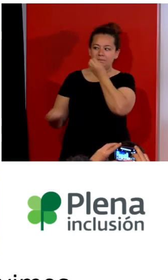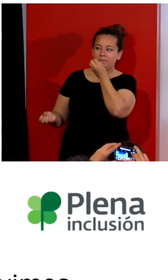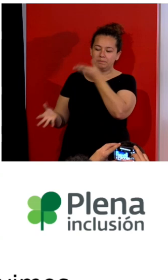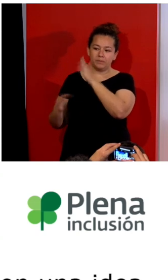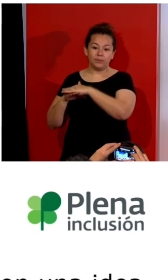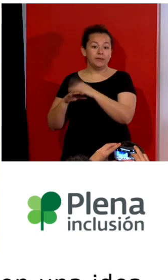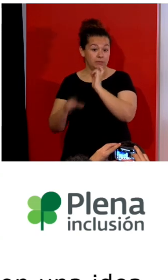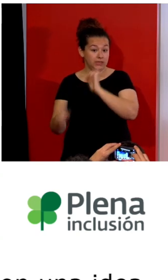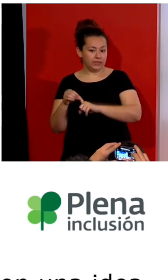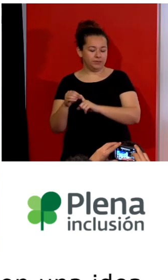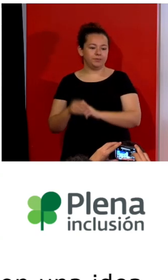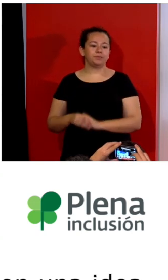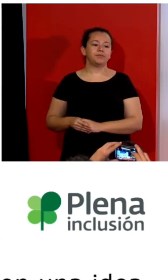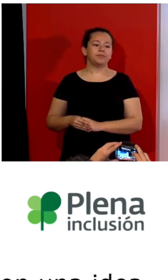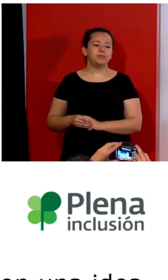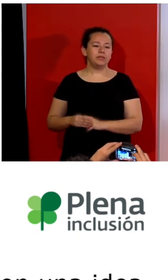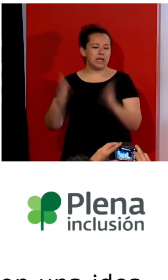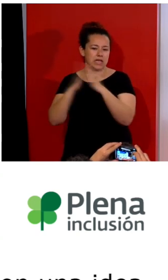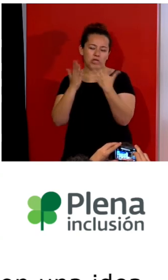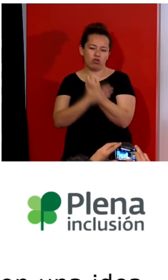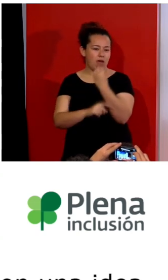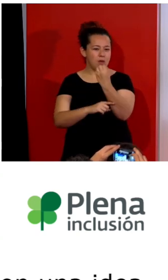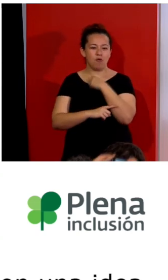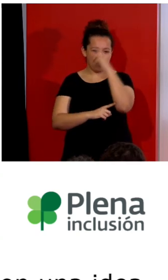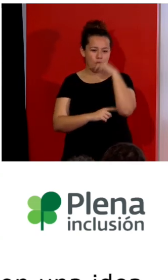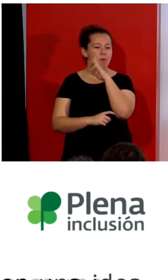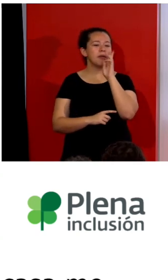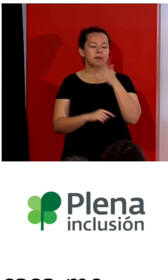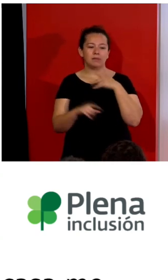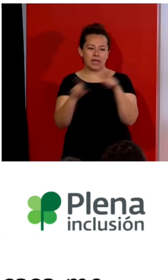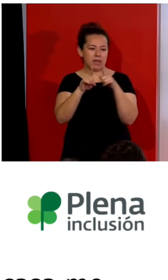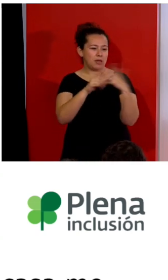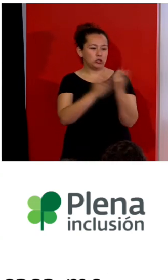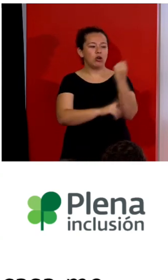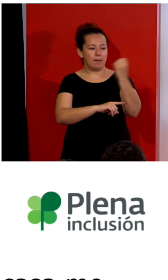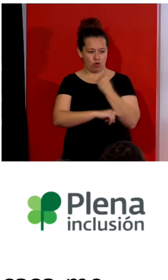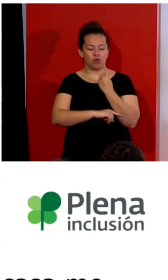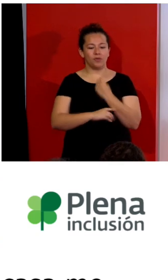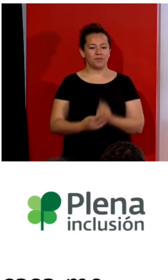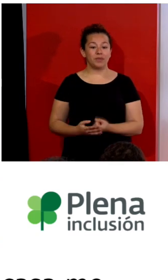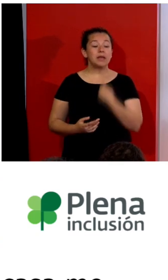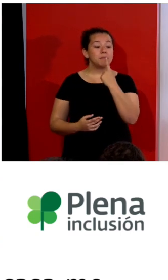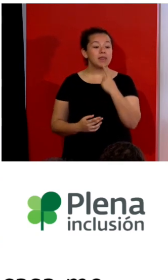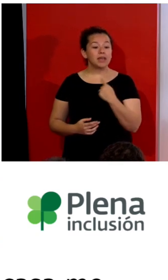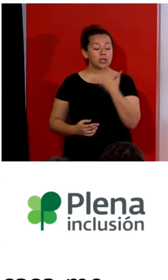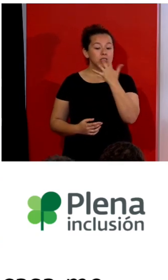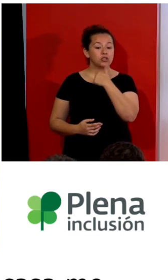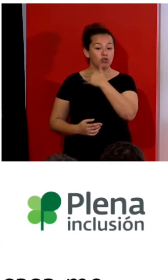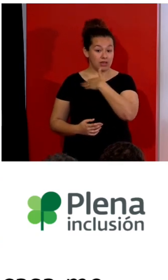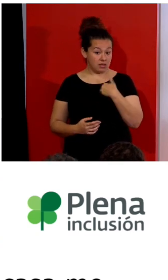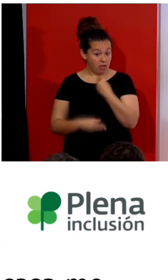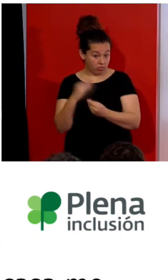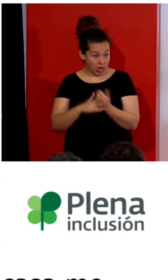presentarme. En casa me dieron todo el apoyo, mis padres y mis hermanos, y me dijeron que si yo quería hacerlo,